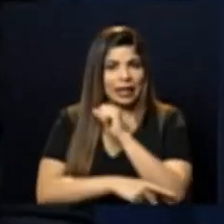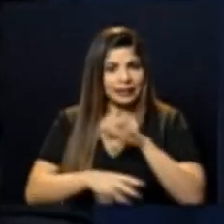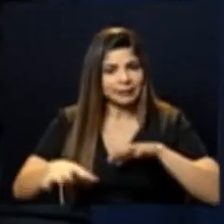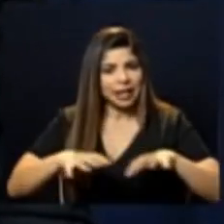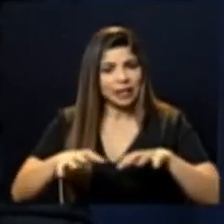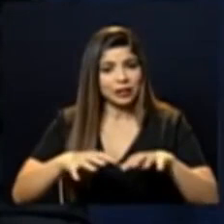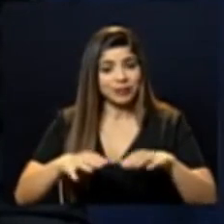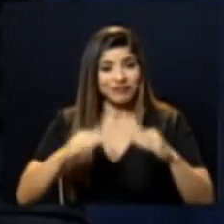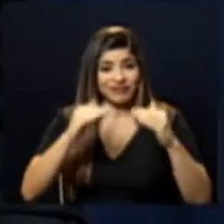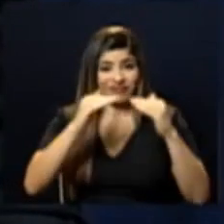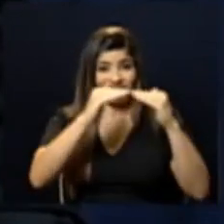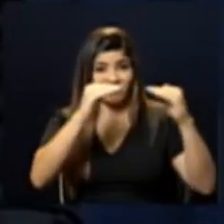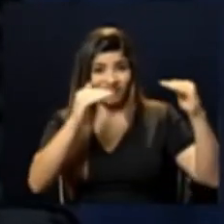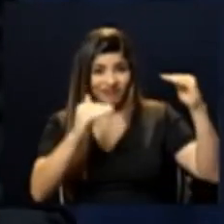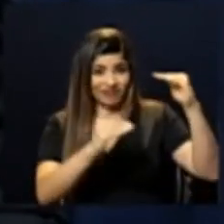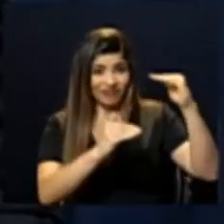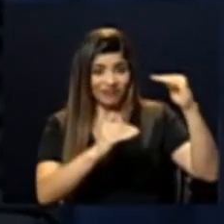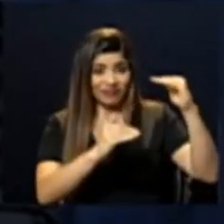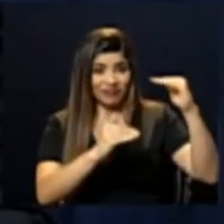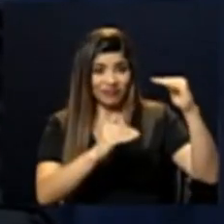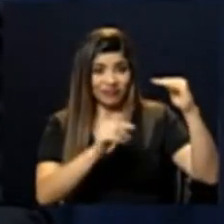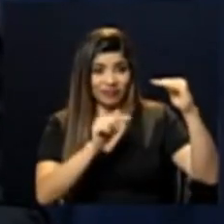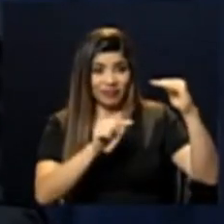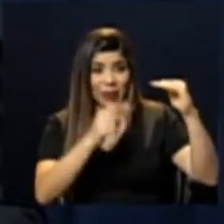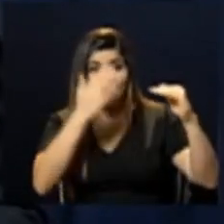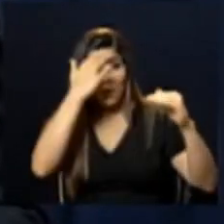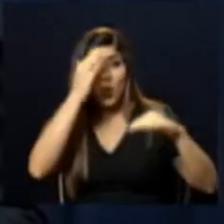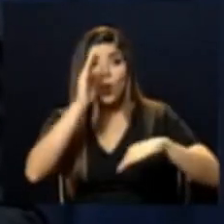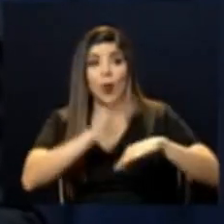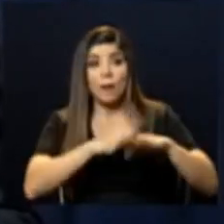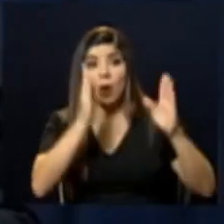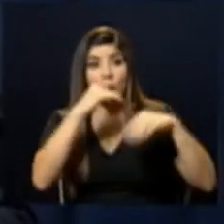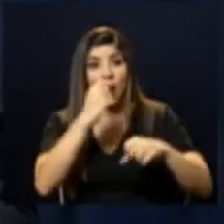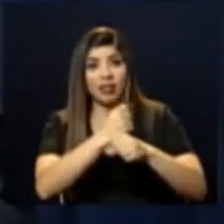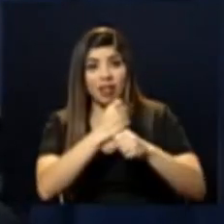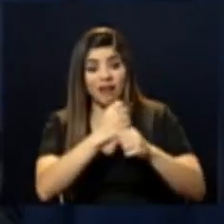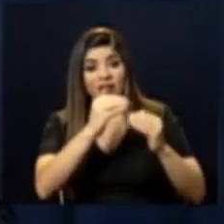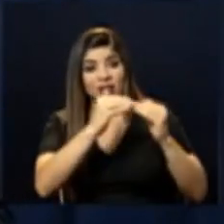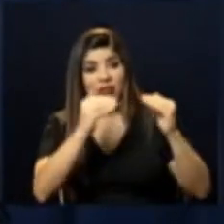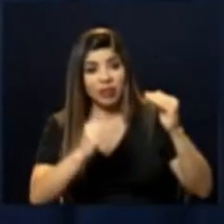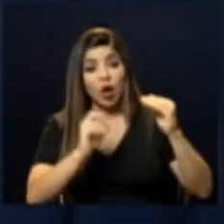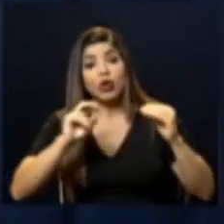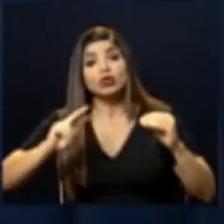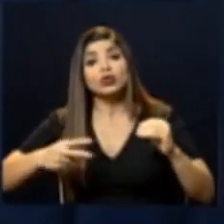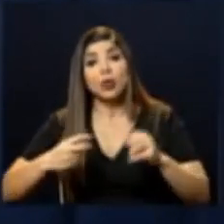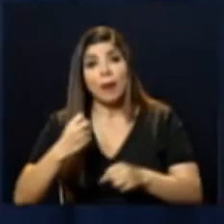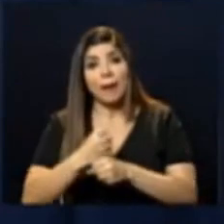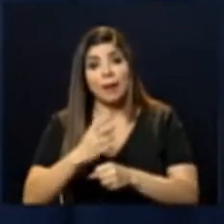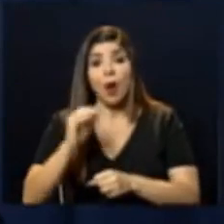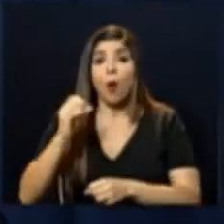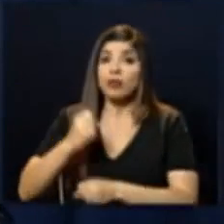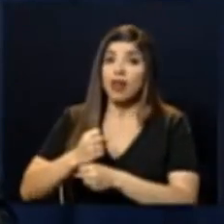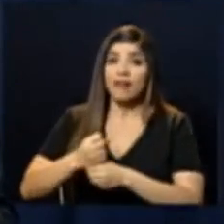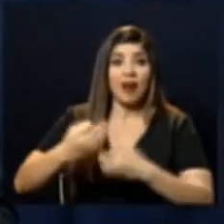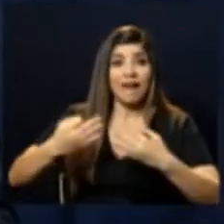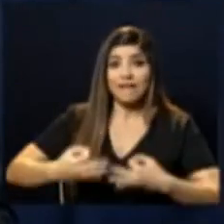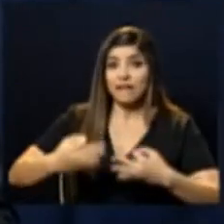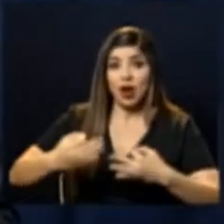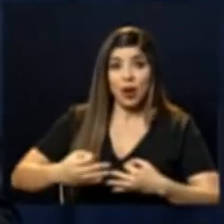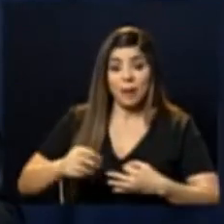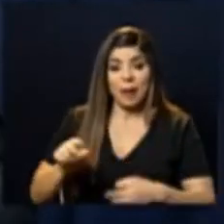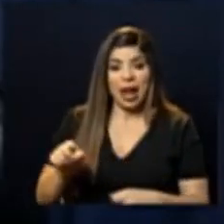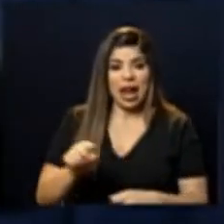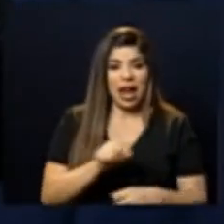Las desigualdades que generan el desempleo, el subempleo y la informalidad